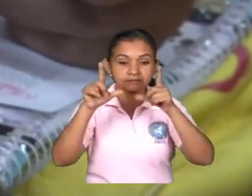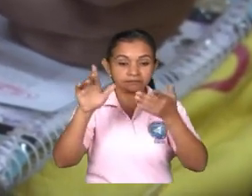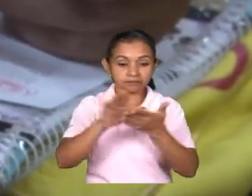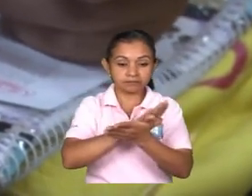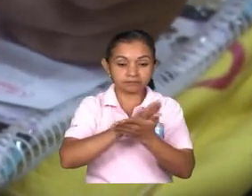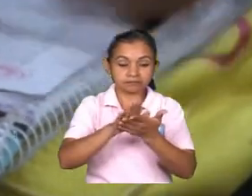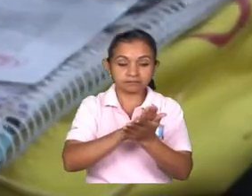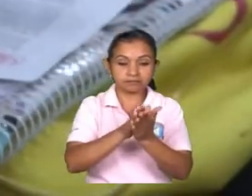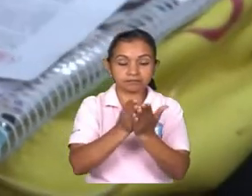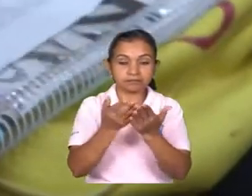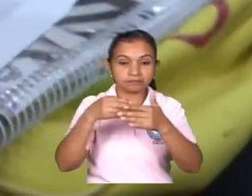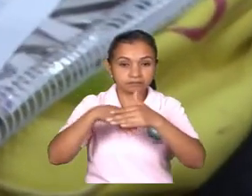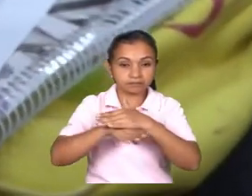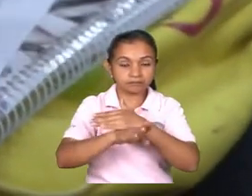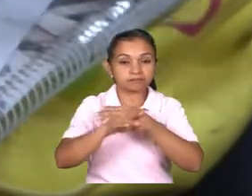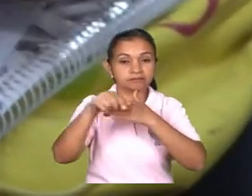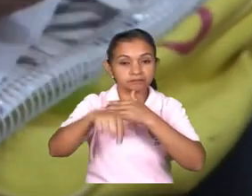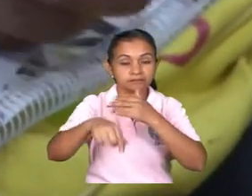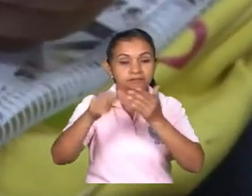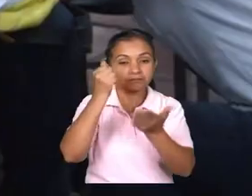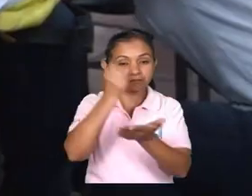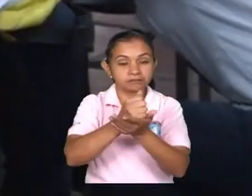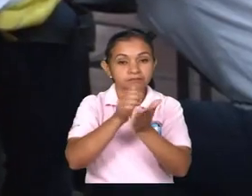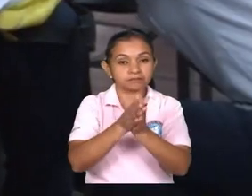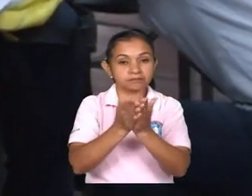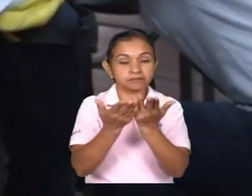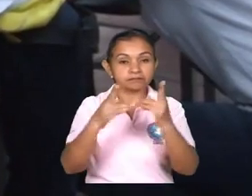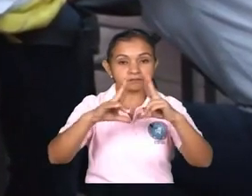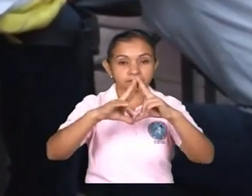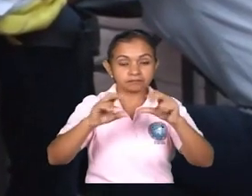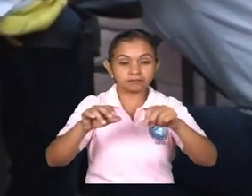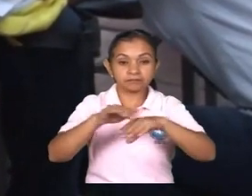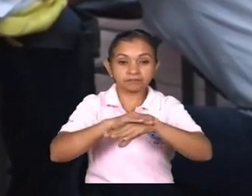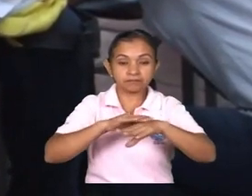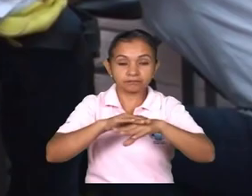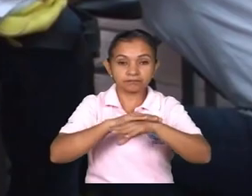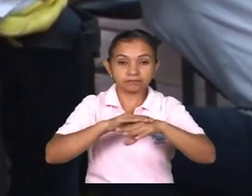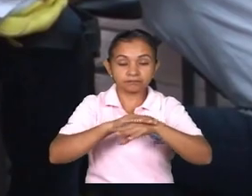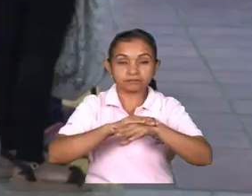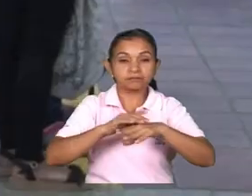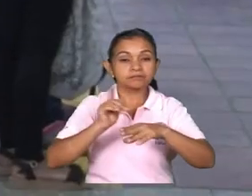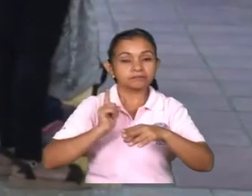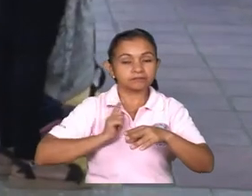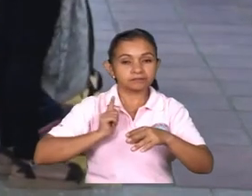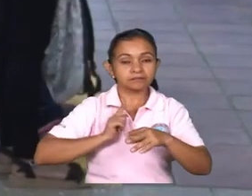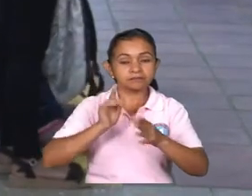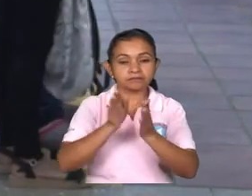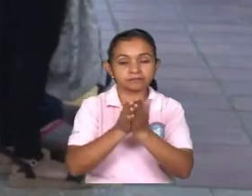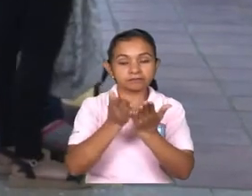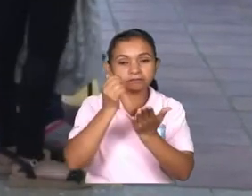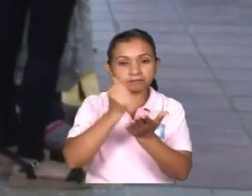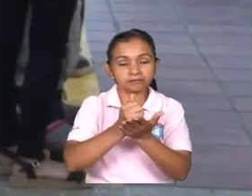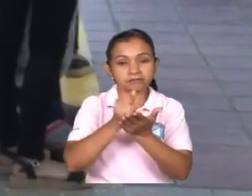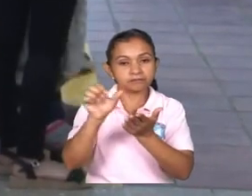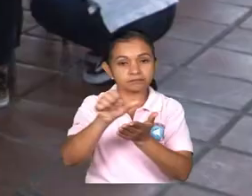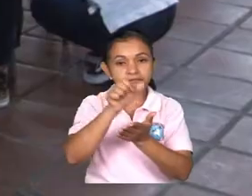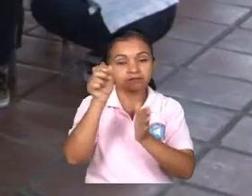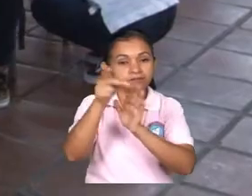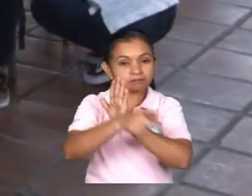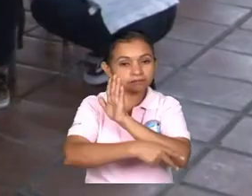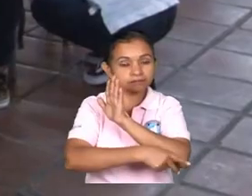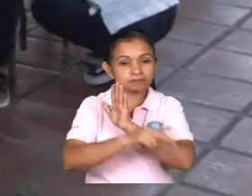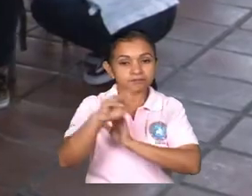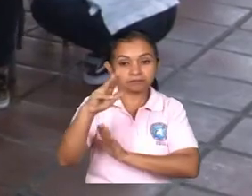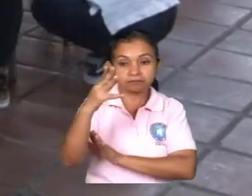de la hoja de ingreso de su pasaporte. El permiso de estadía que extiende Migración y Extranjería a los turistas extranjeros es